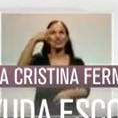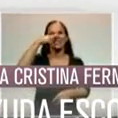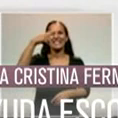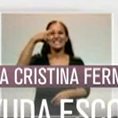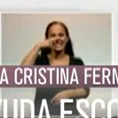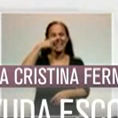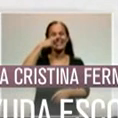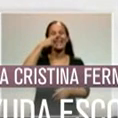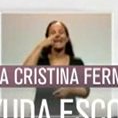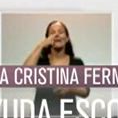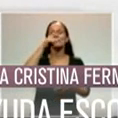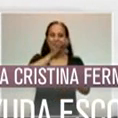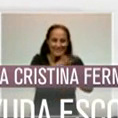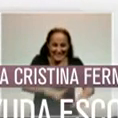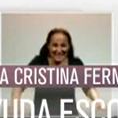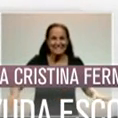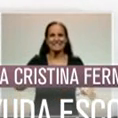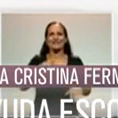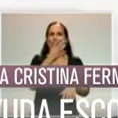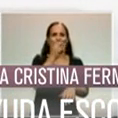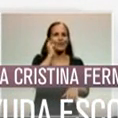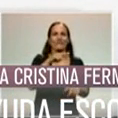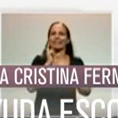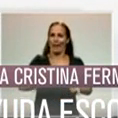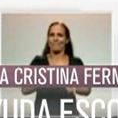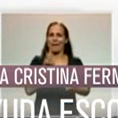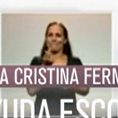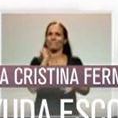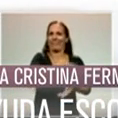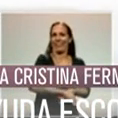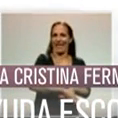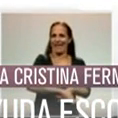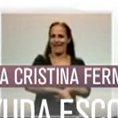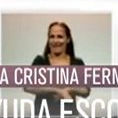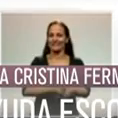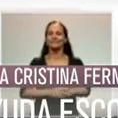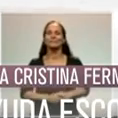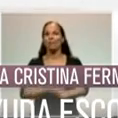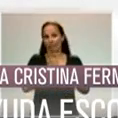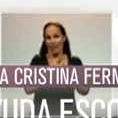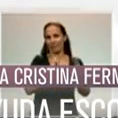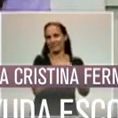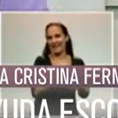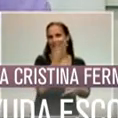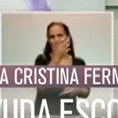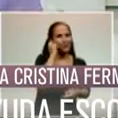nuevos argentinitos y argentinitas de 4 años para la sala de 4 con esta